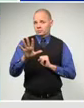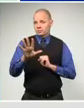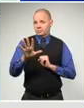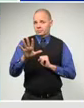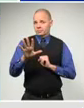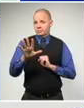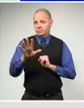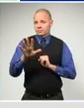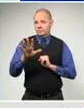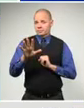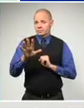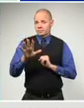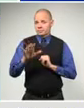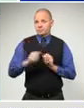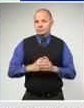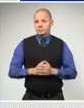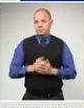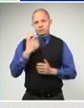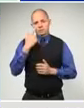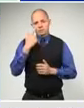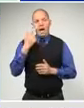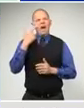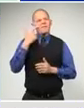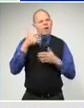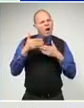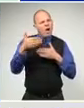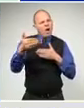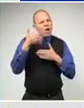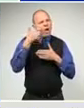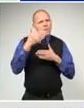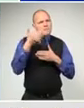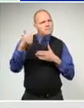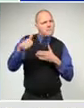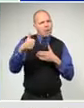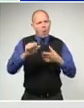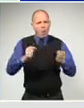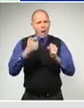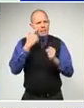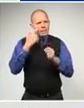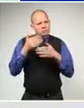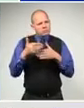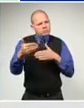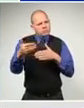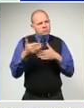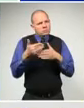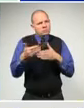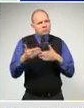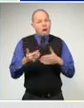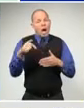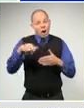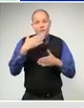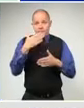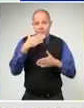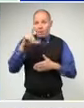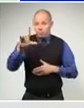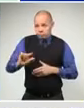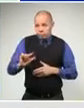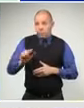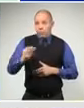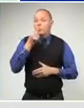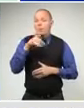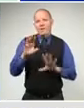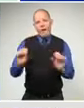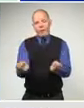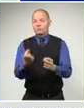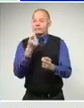Tenemos que dejar que evolucione el comportamiento para saber si es una estabilidad en